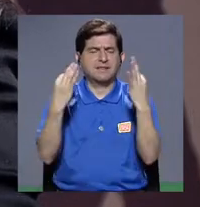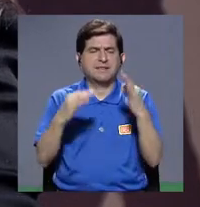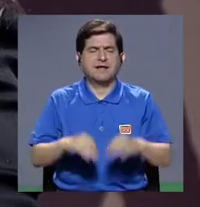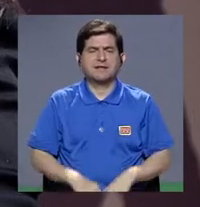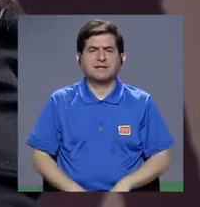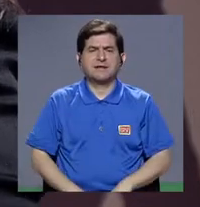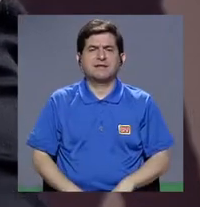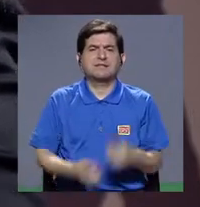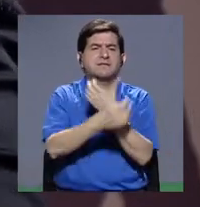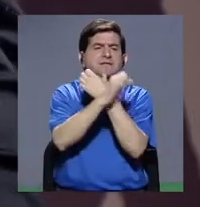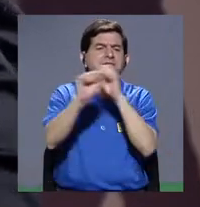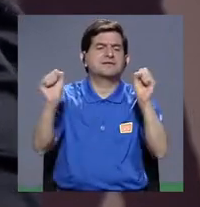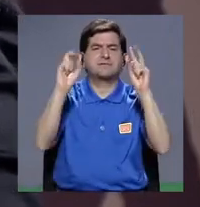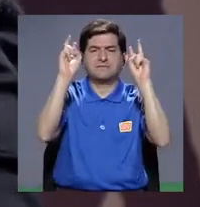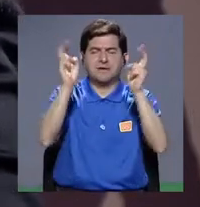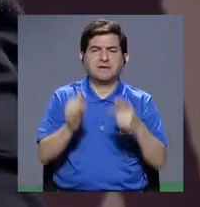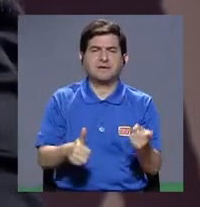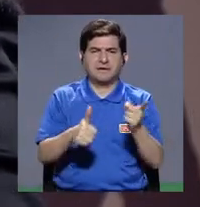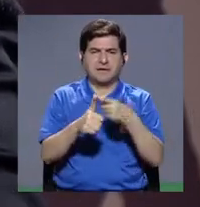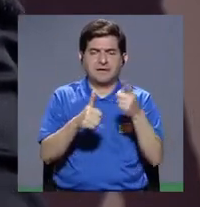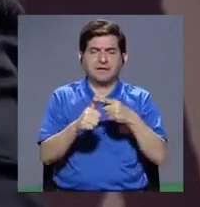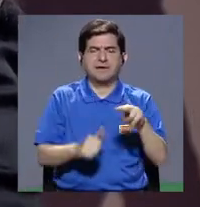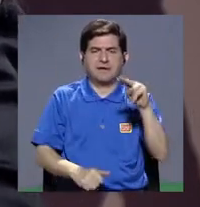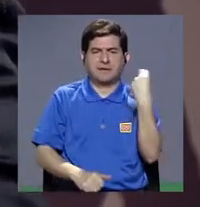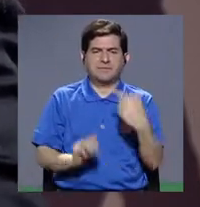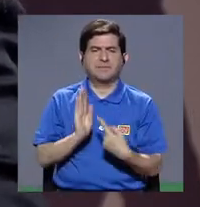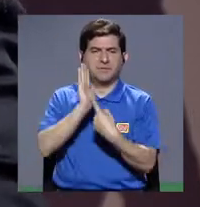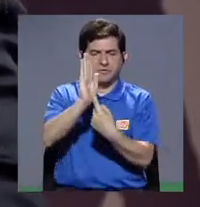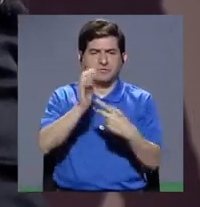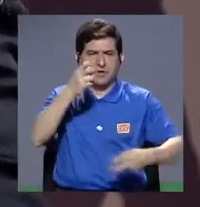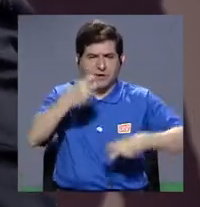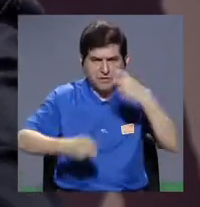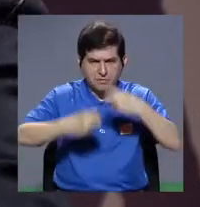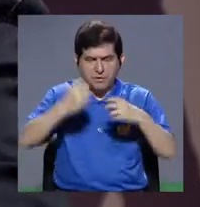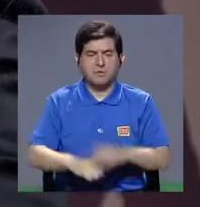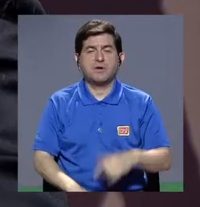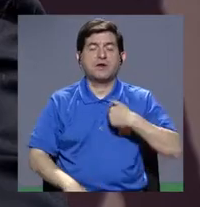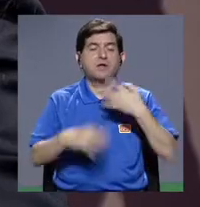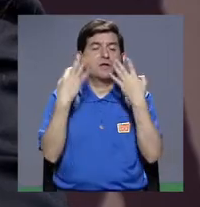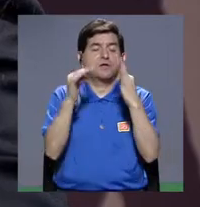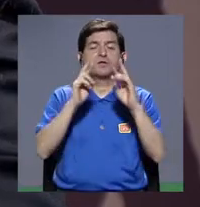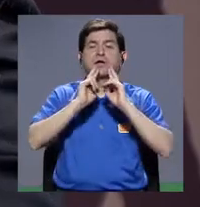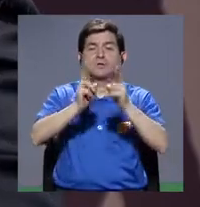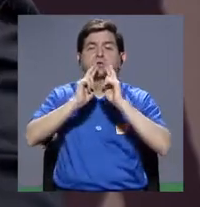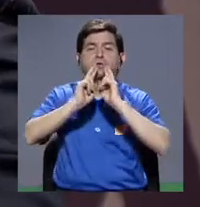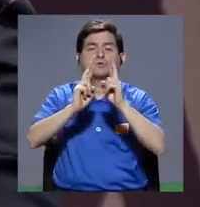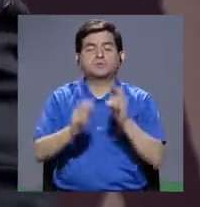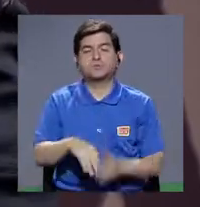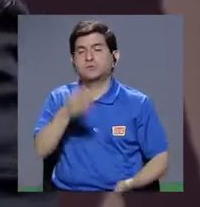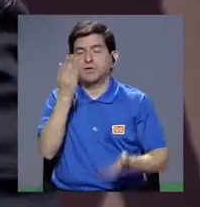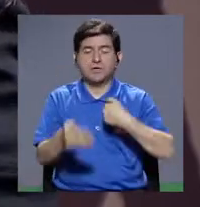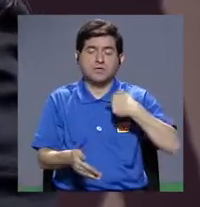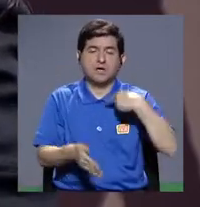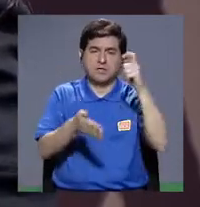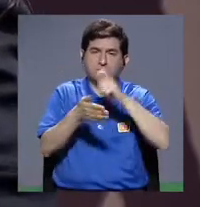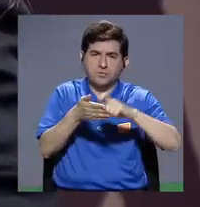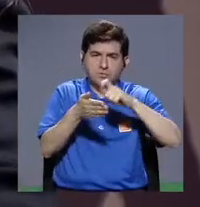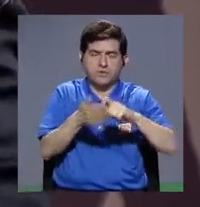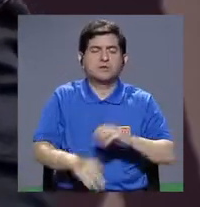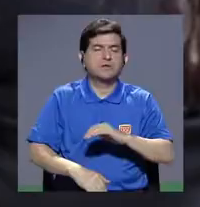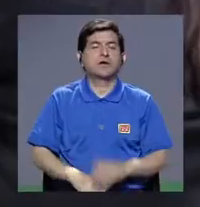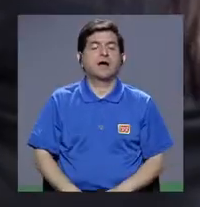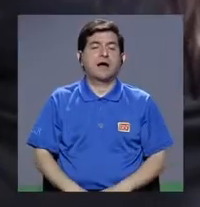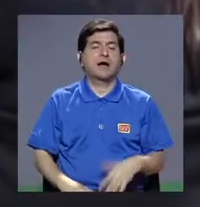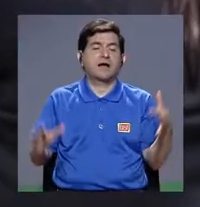temas que se plantean en la primera novela como problemas y aquí yo trato darle respuesta seguramente lo que uno hace a lo largo de la vida